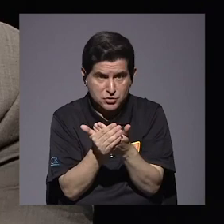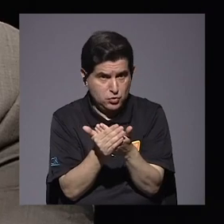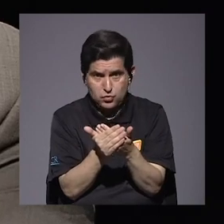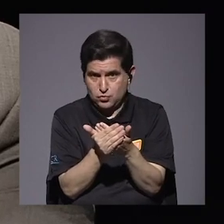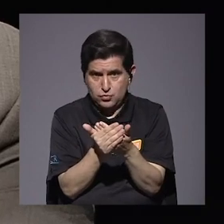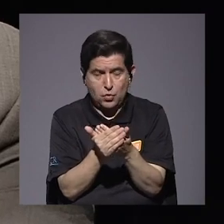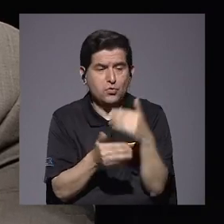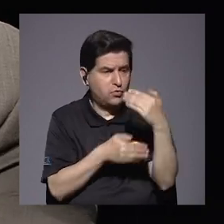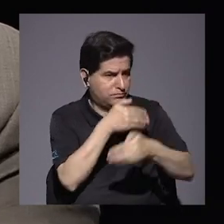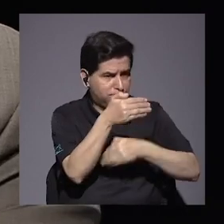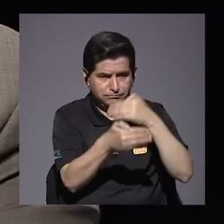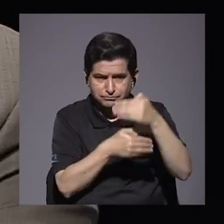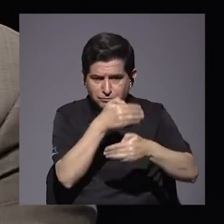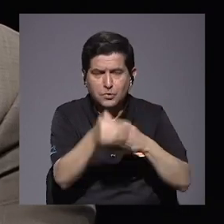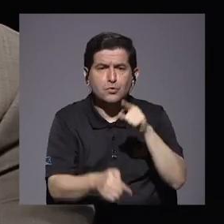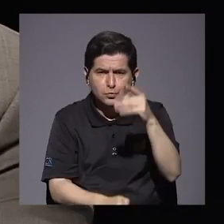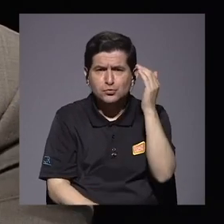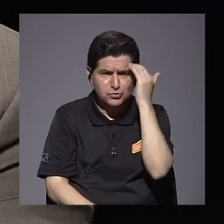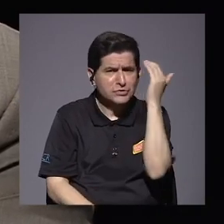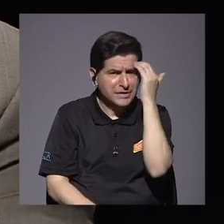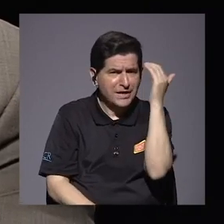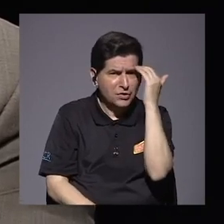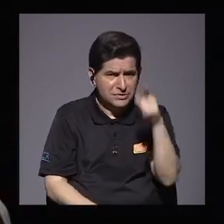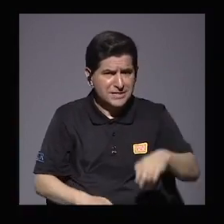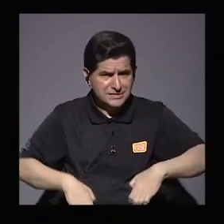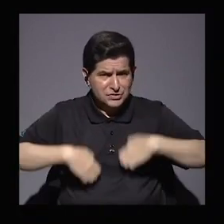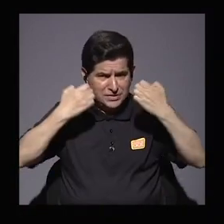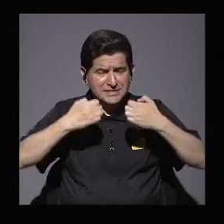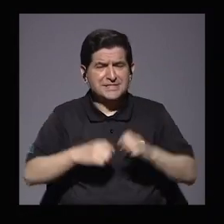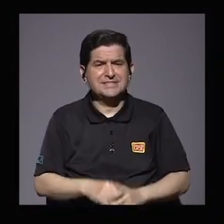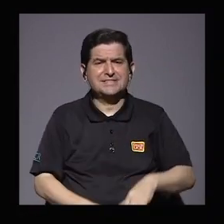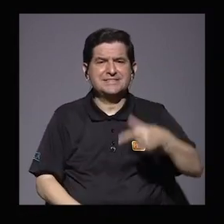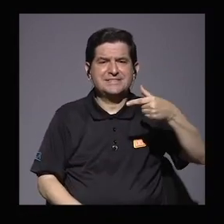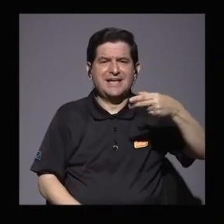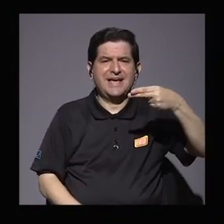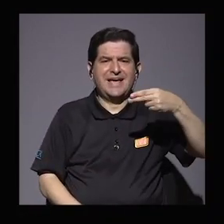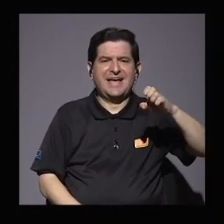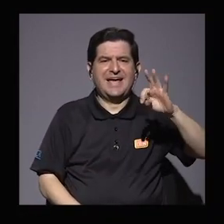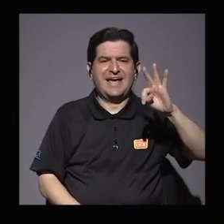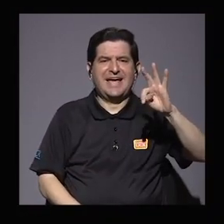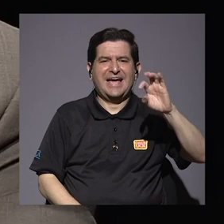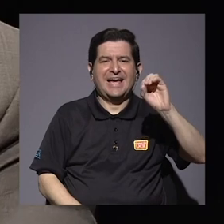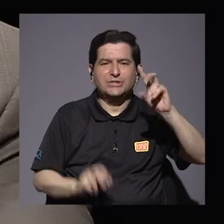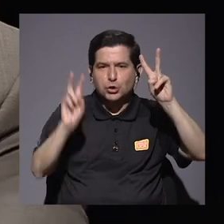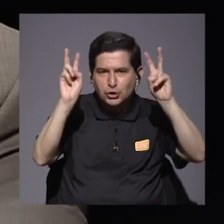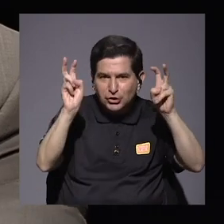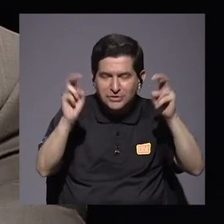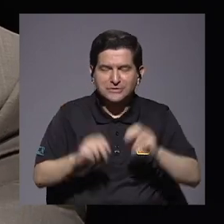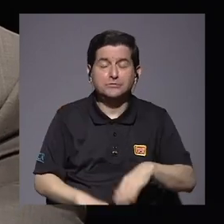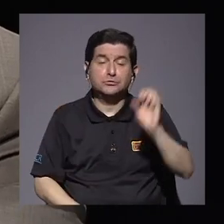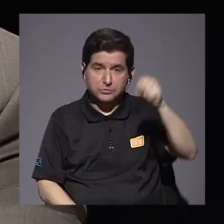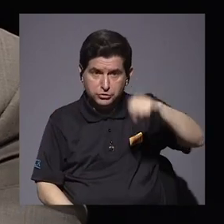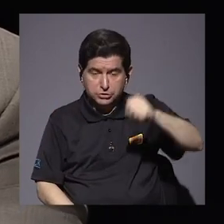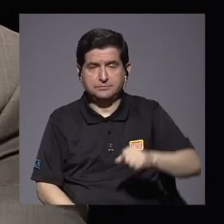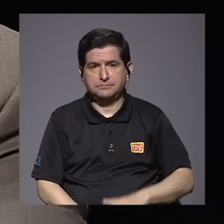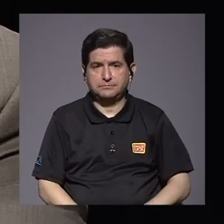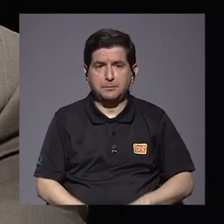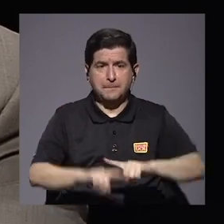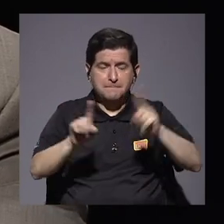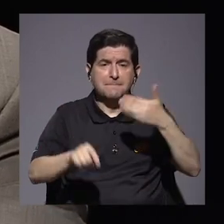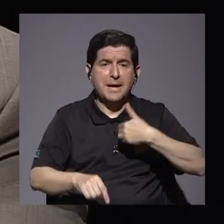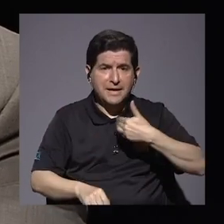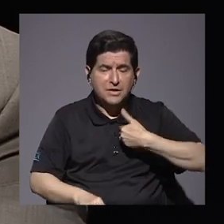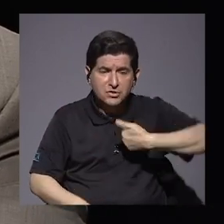en todo el proceso de... ¿Pero es consciente usted de esa existencia de guetos dentro de la propia universidad? Sí, claro que sí, claro que sí.